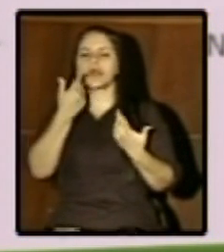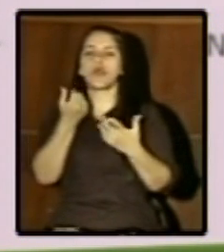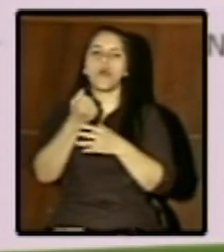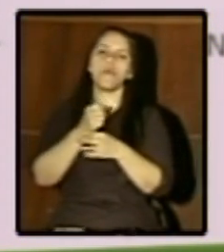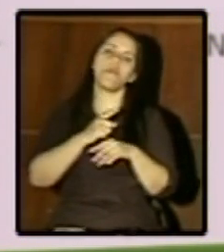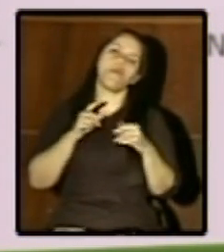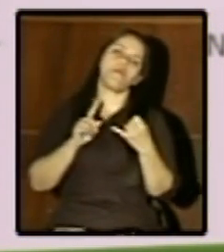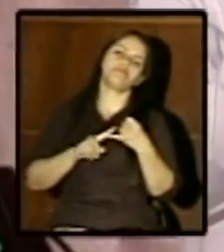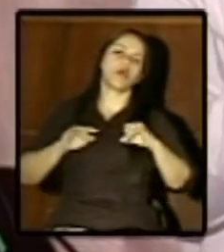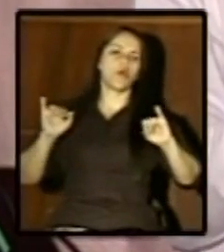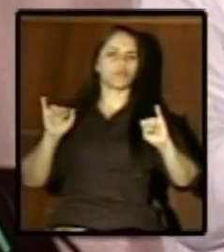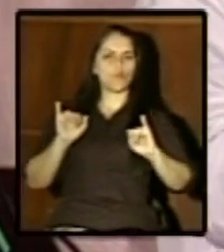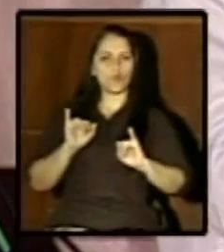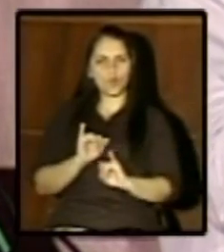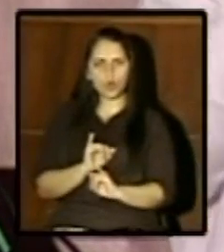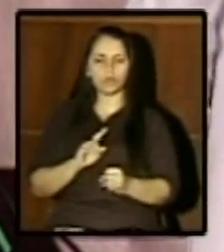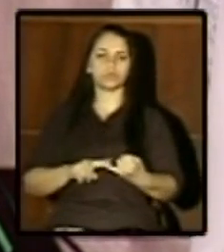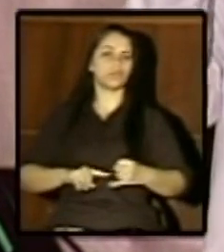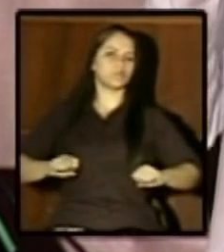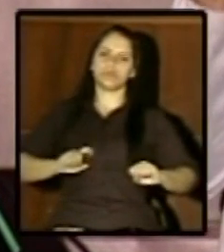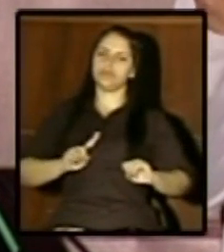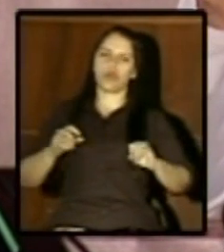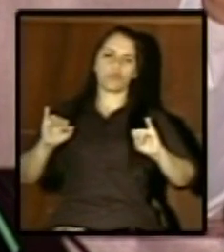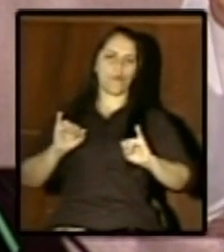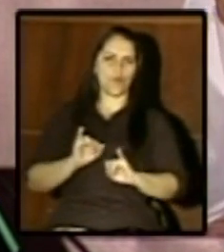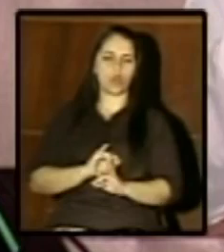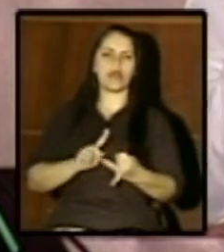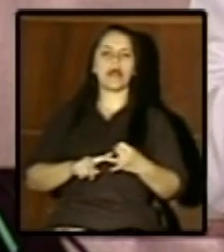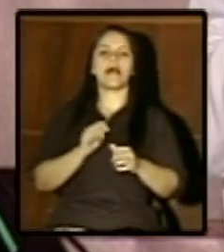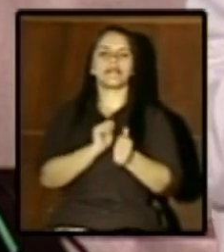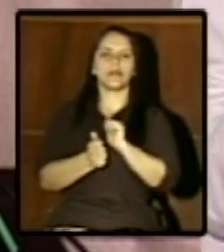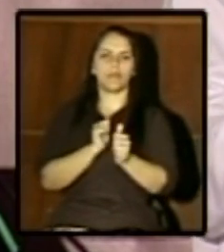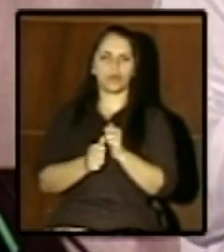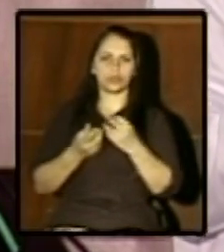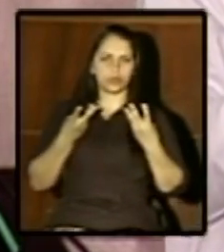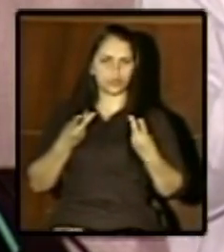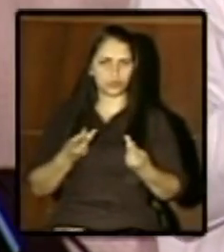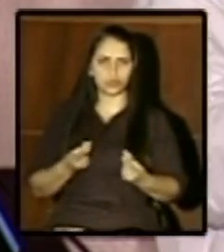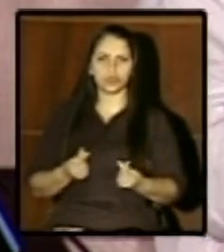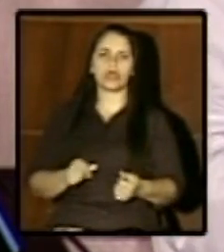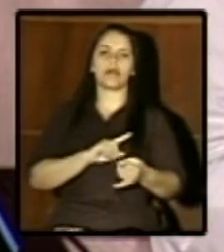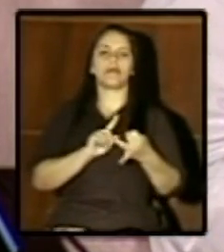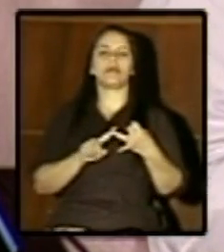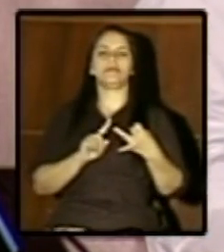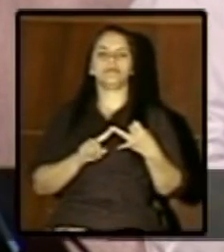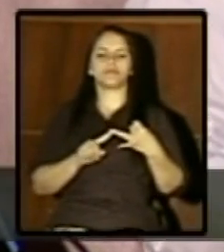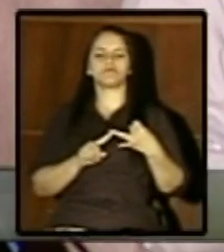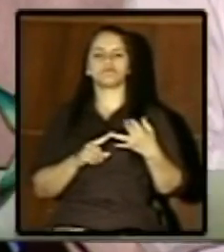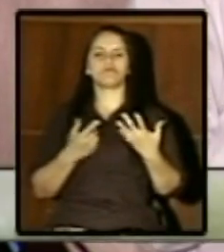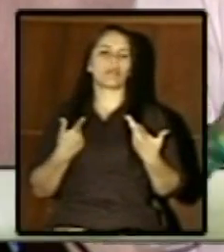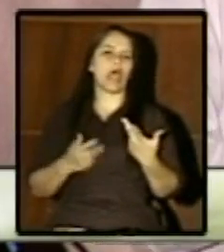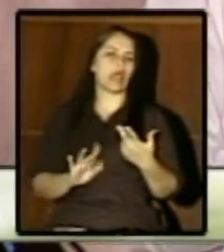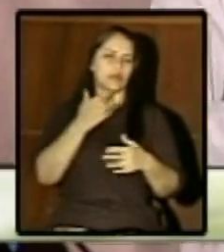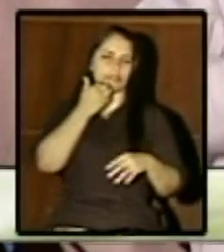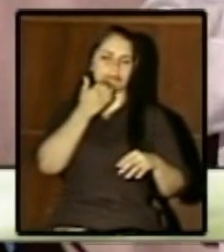pues podemos atacar los factores de riesgo modificables, obesidad, tipo de actividad, o sea,